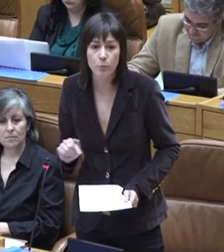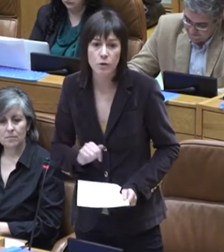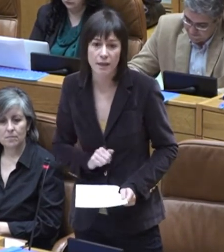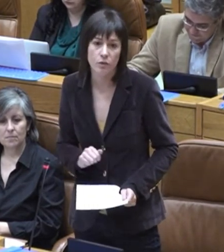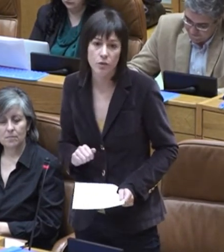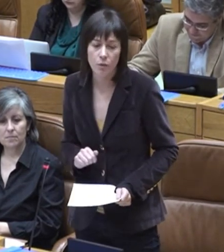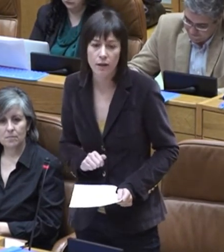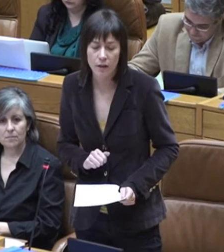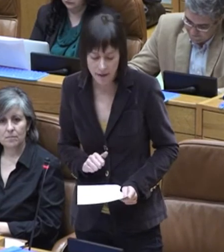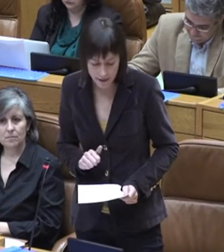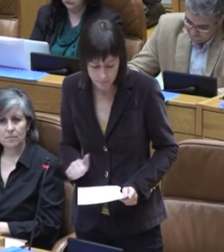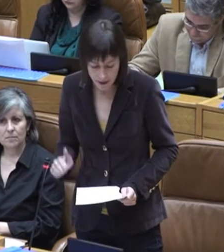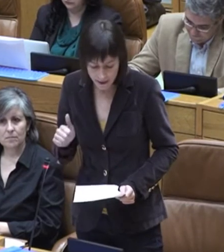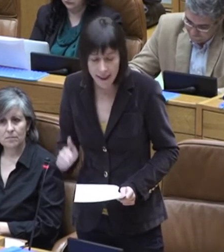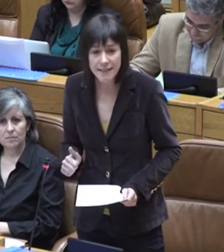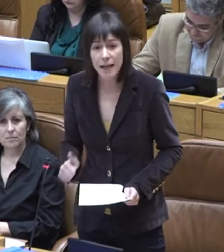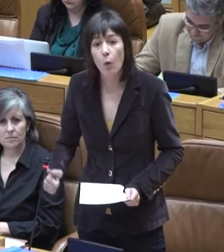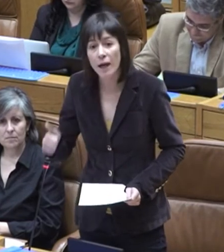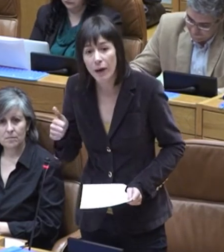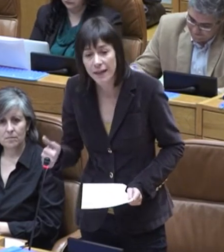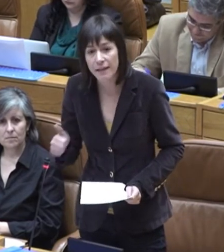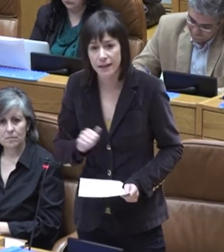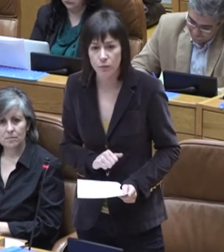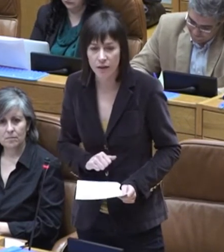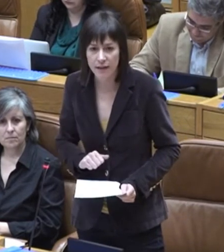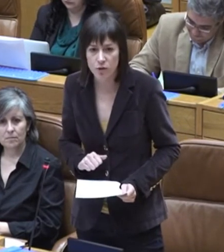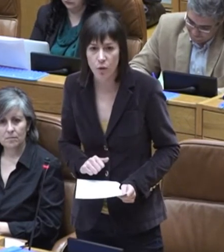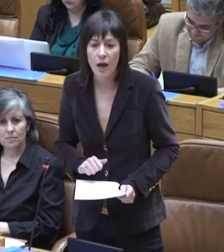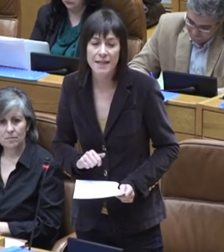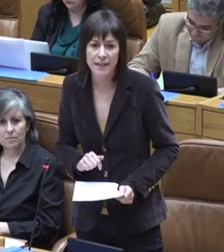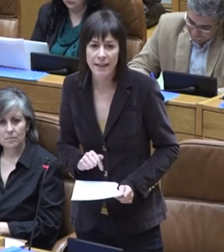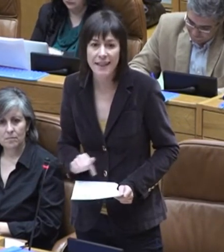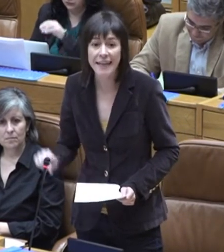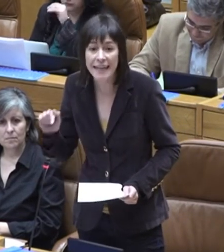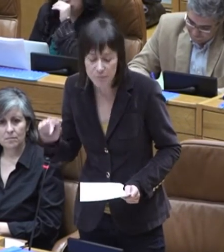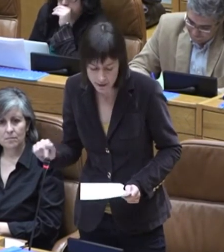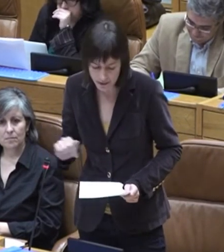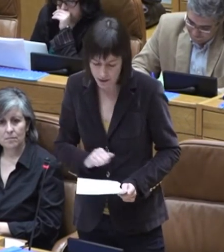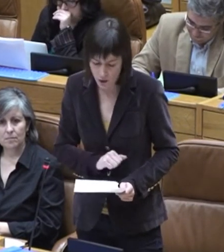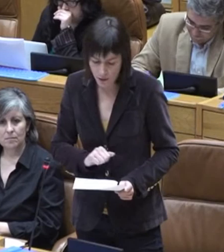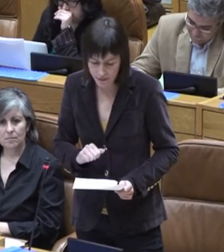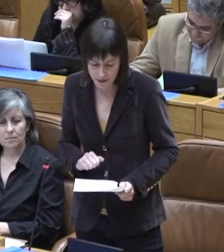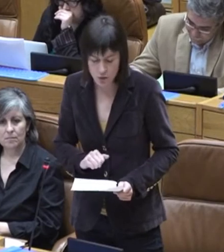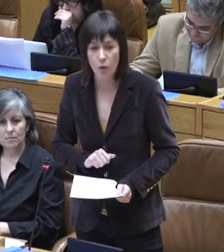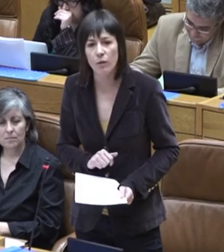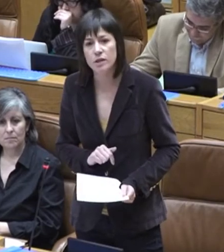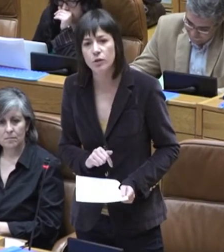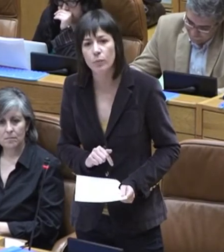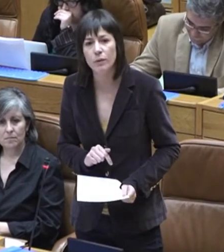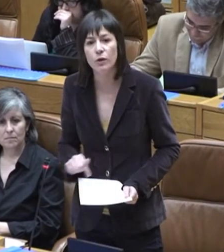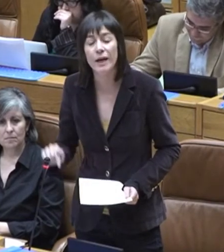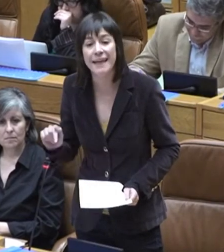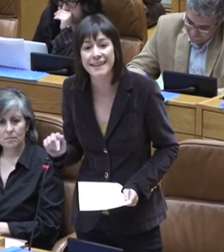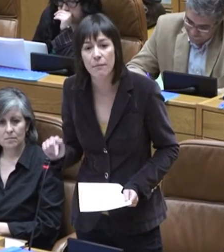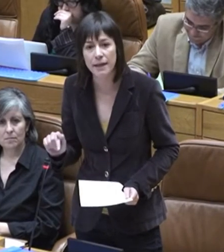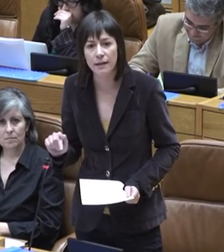está impulsando desde o Goberno de Madrid que rachan coa igualdade no acceso a sanidade, que limitan o acceso ao ensino